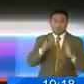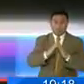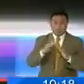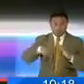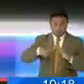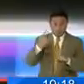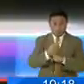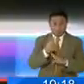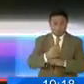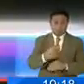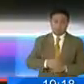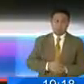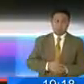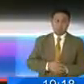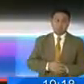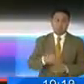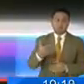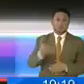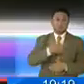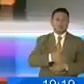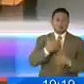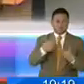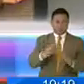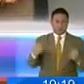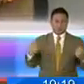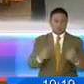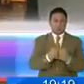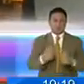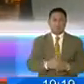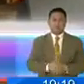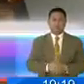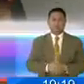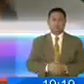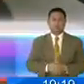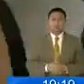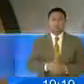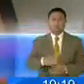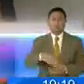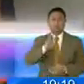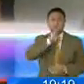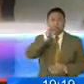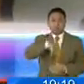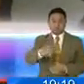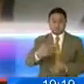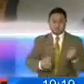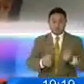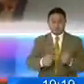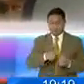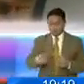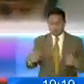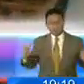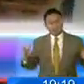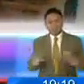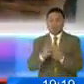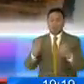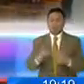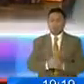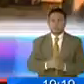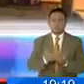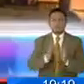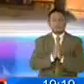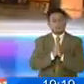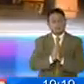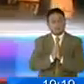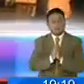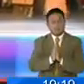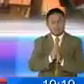primera vez que ocurre este tipo de accidentes. Y siempre vienen a parar los carros en esta parte de aquí. Por favor, lo que